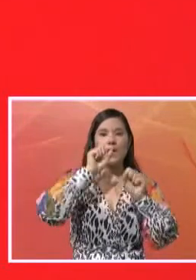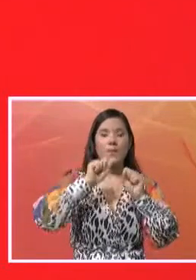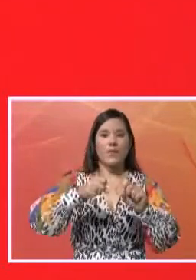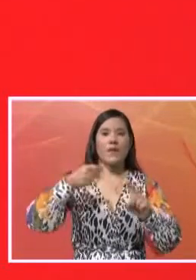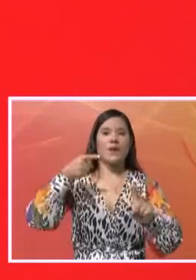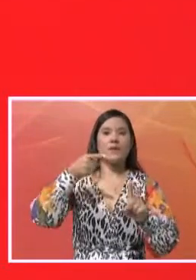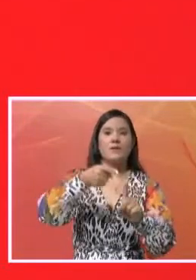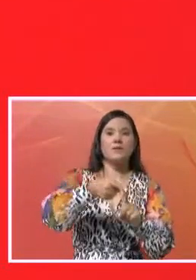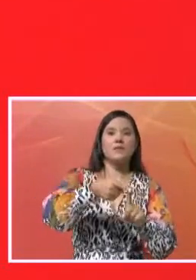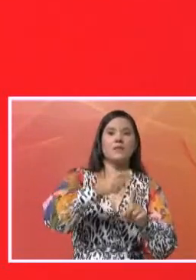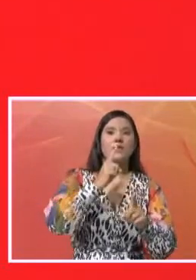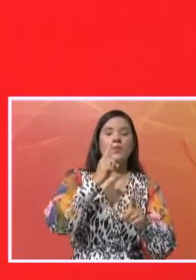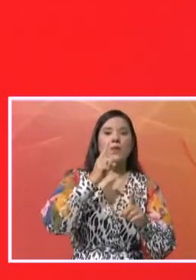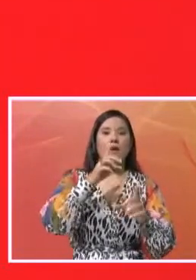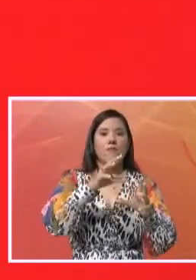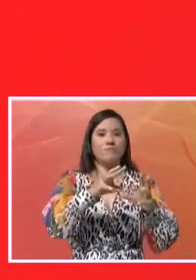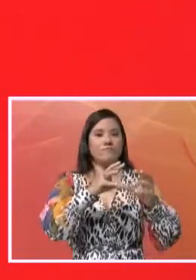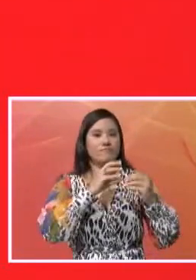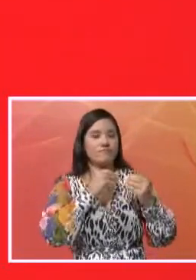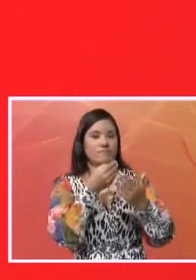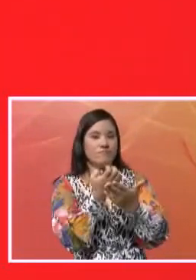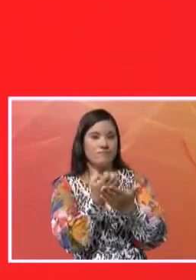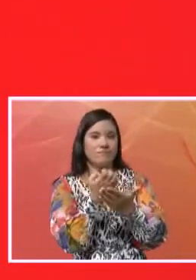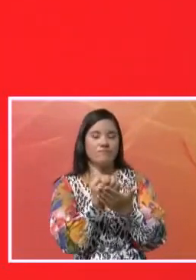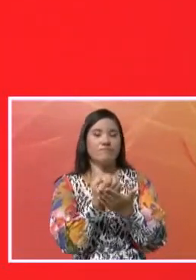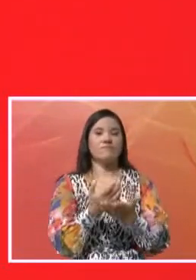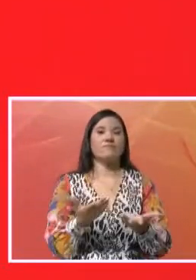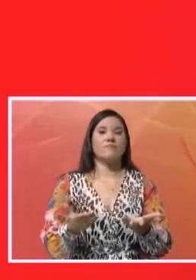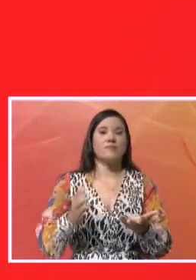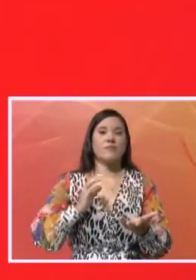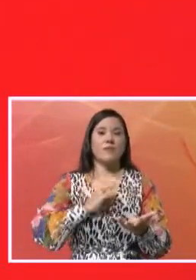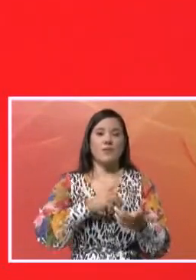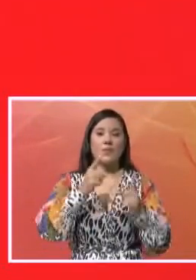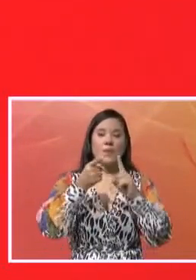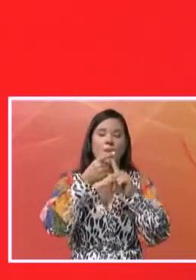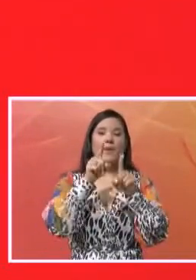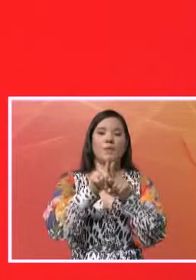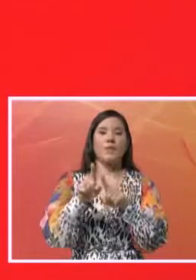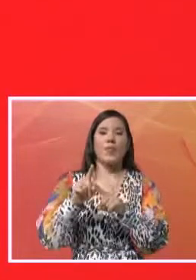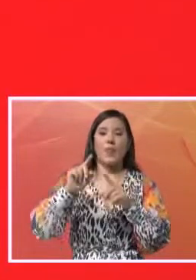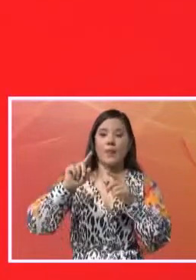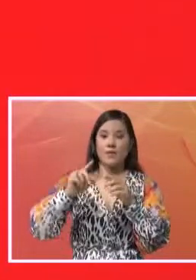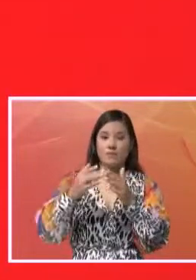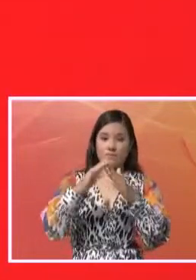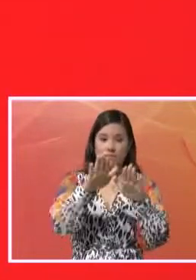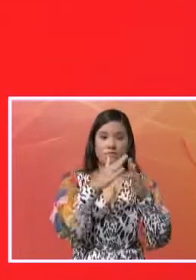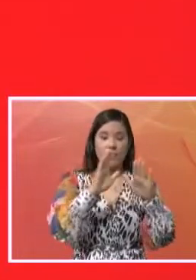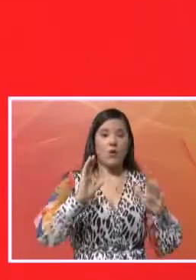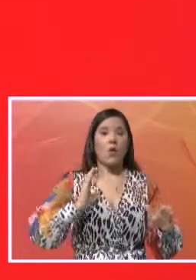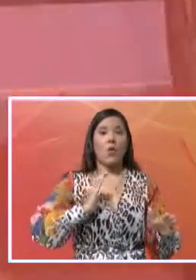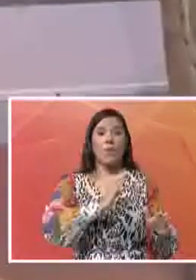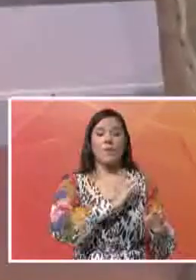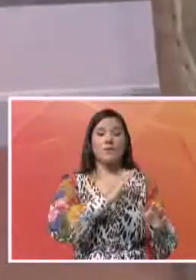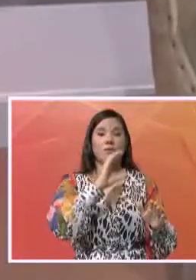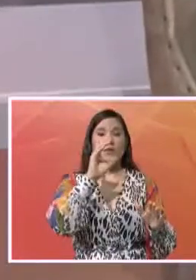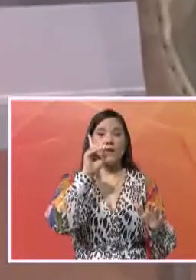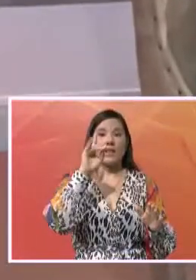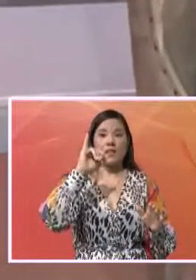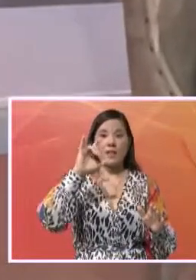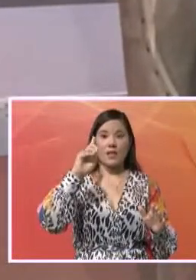a lo que es una pensión de la mente hábiles y nosotros lo primero que hicimos también fue reactivar una comisión que en el caso de la vida